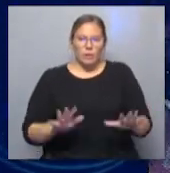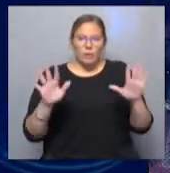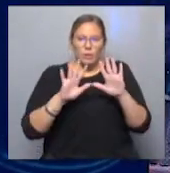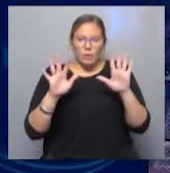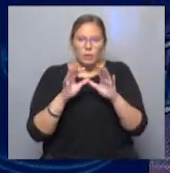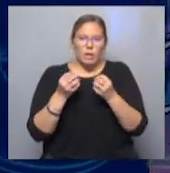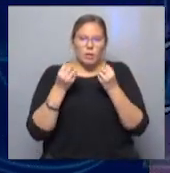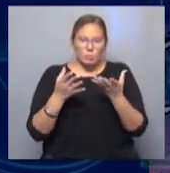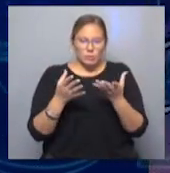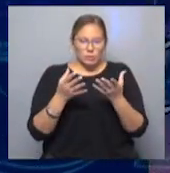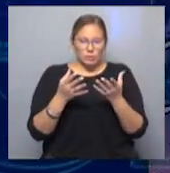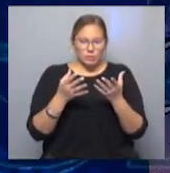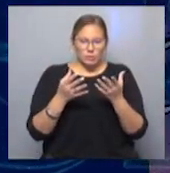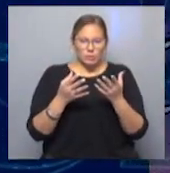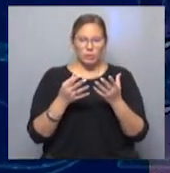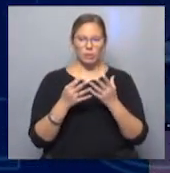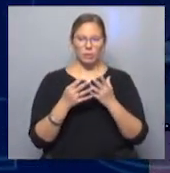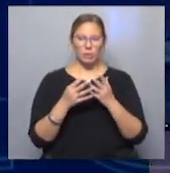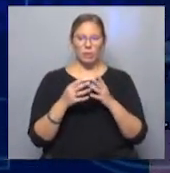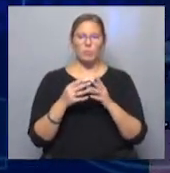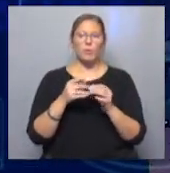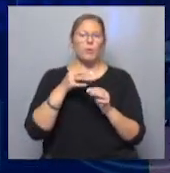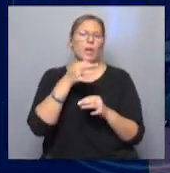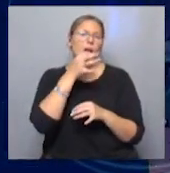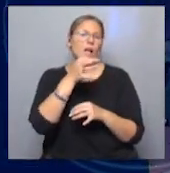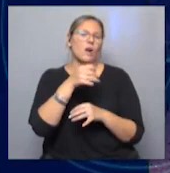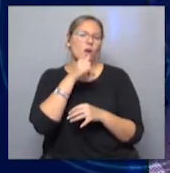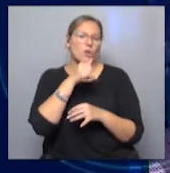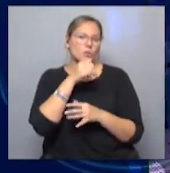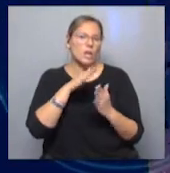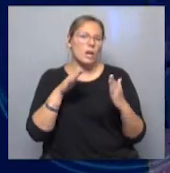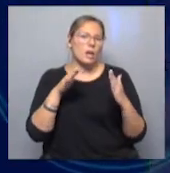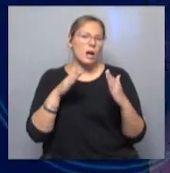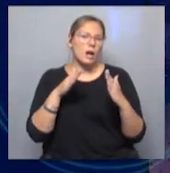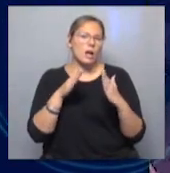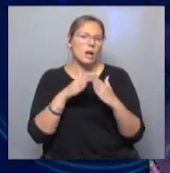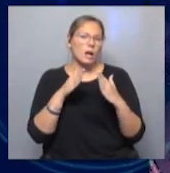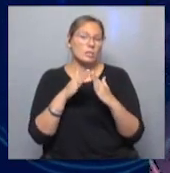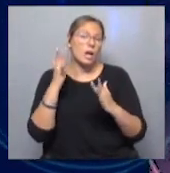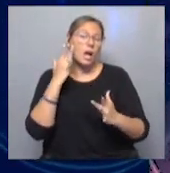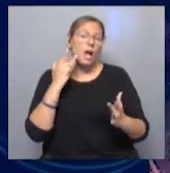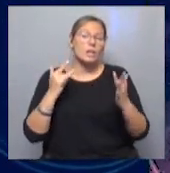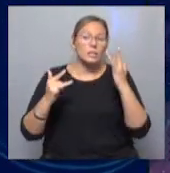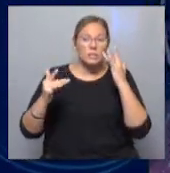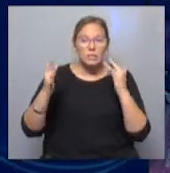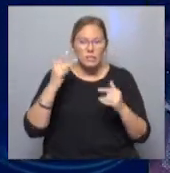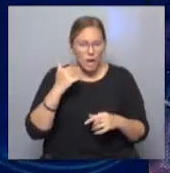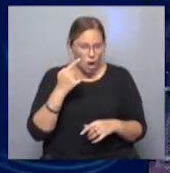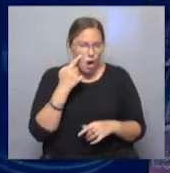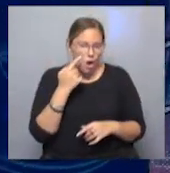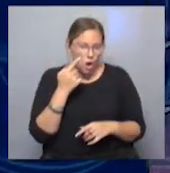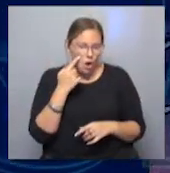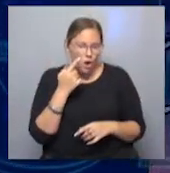Hola, ¿cómo andan? Bueno, les voy a ir dando pistas. Estoy en la casa de un artista muy